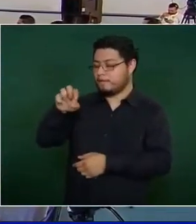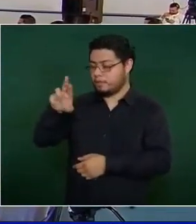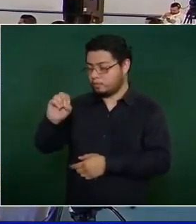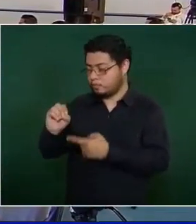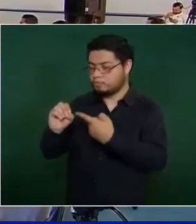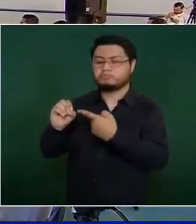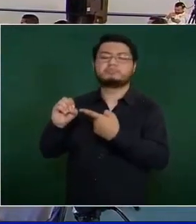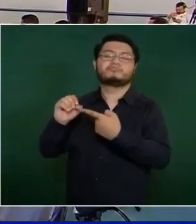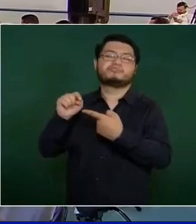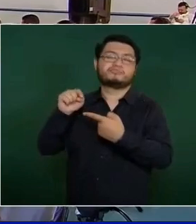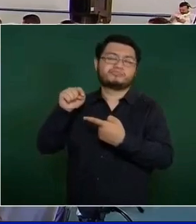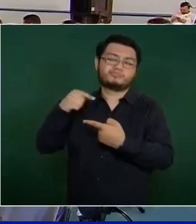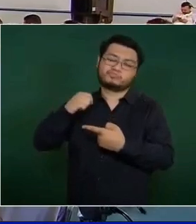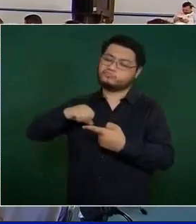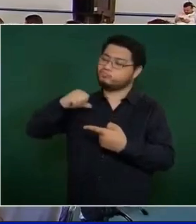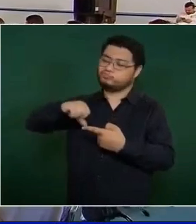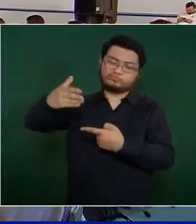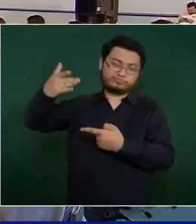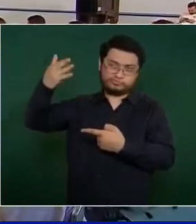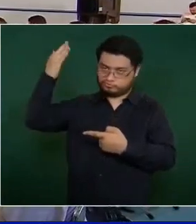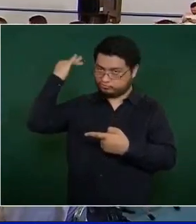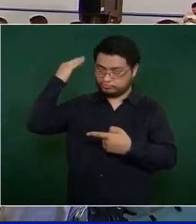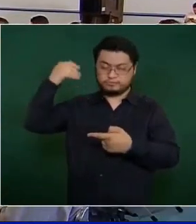que era